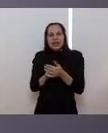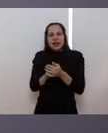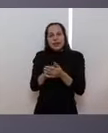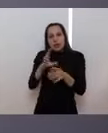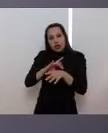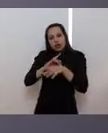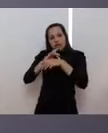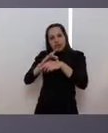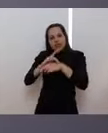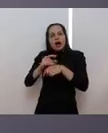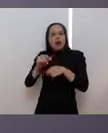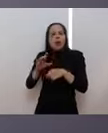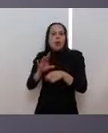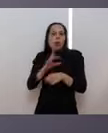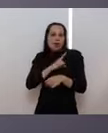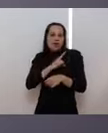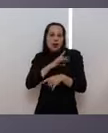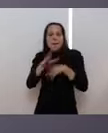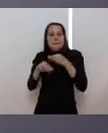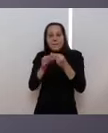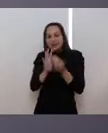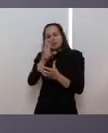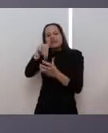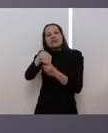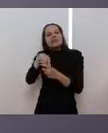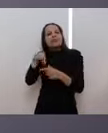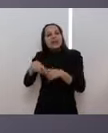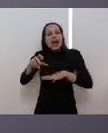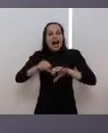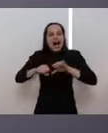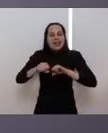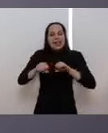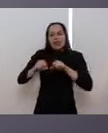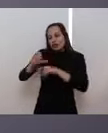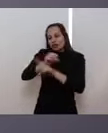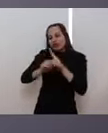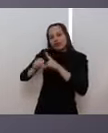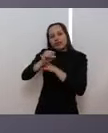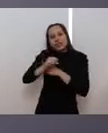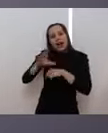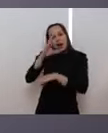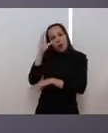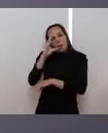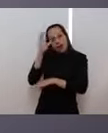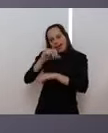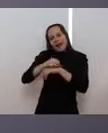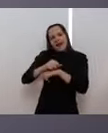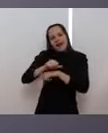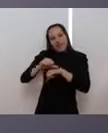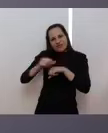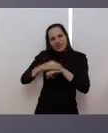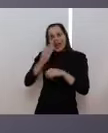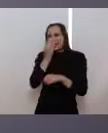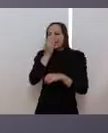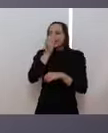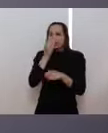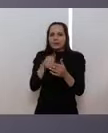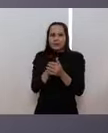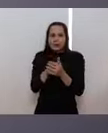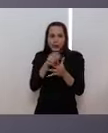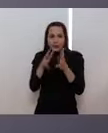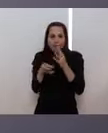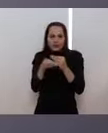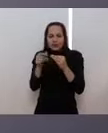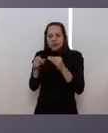docencia universitaria además es miembro activo de la sociedad colombiana de anestesiología y coordinador de postgrado de anestesiología